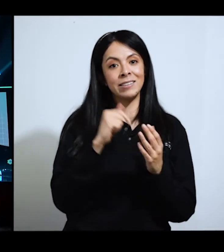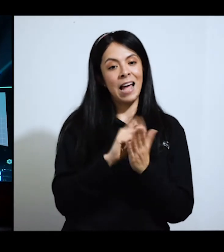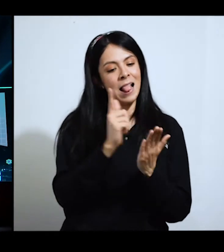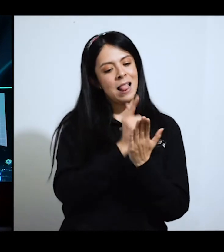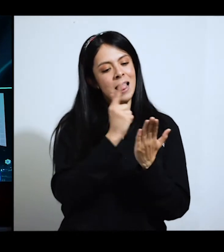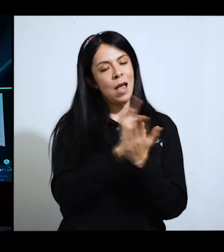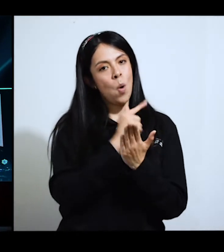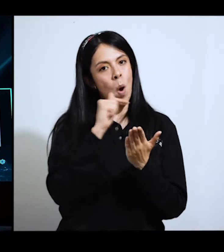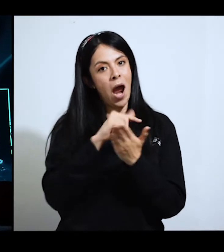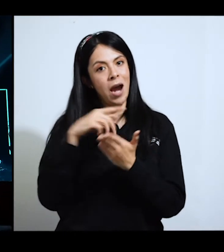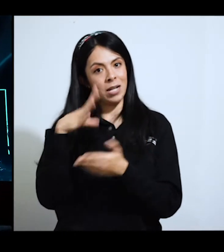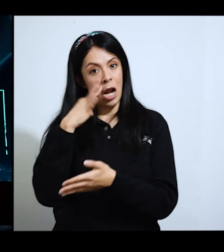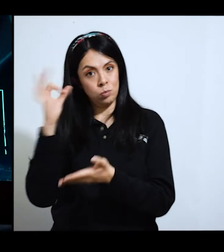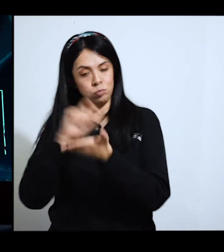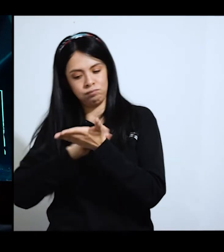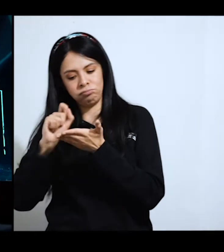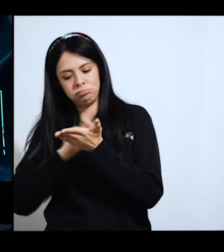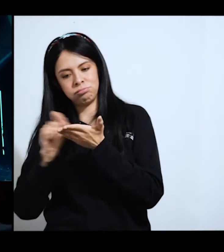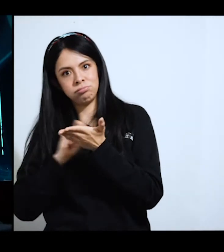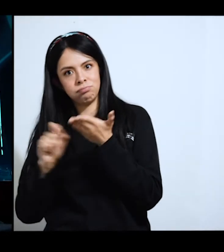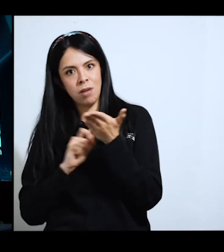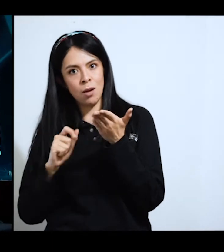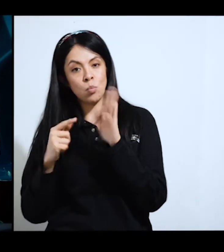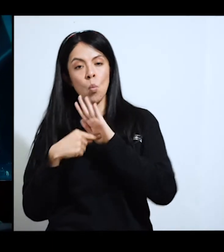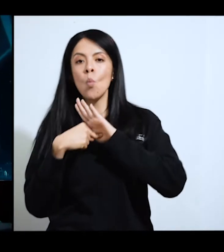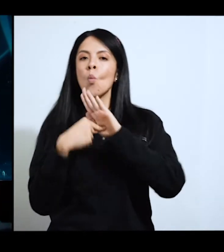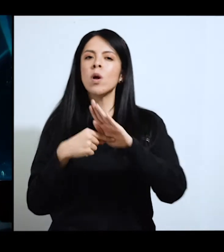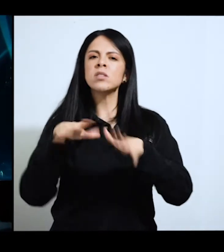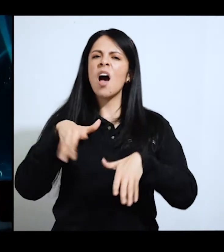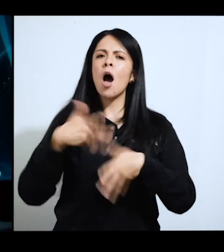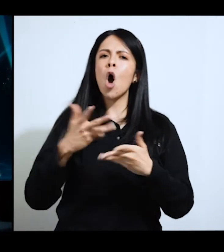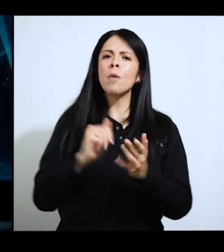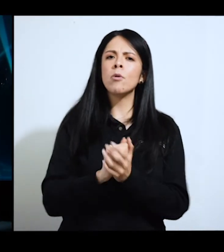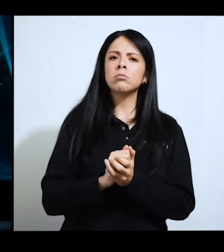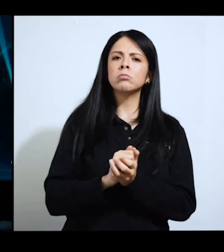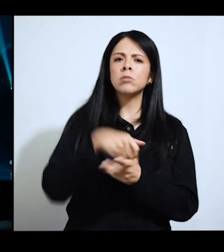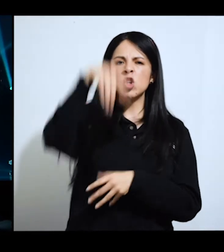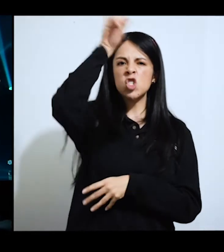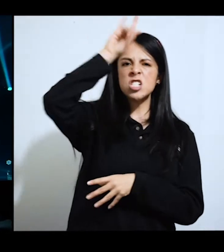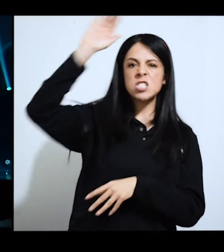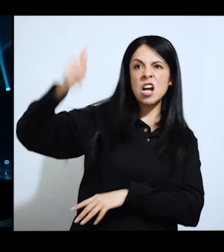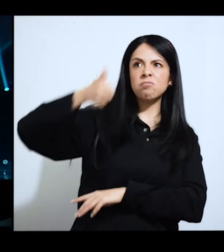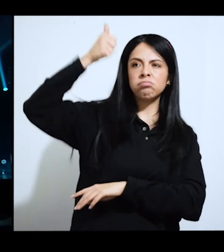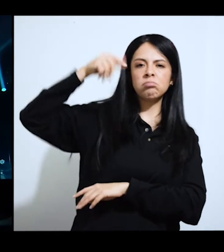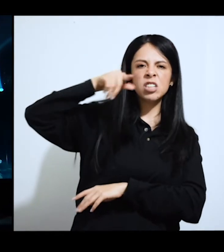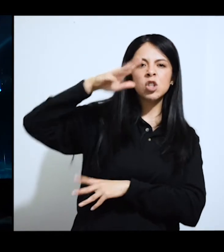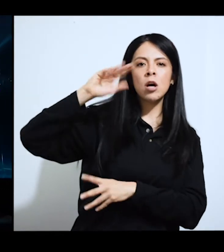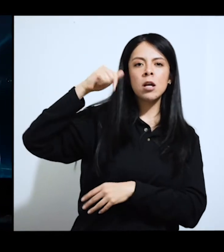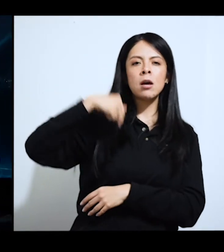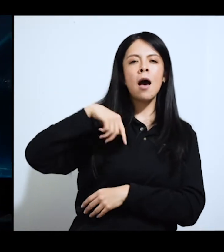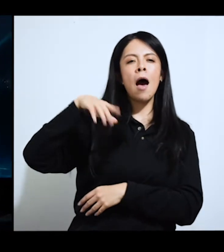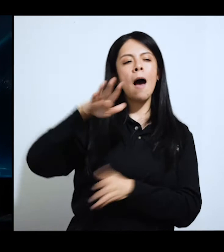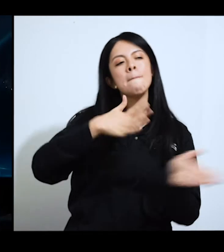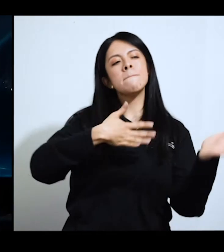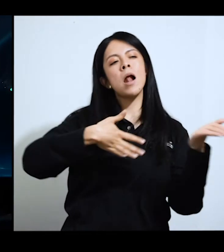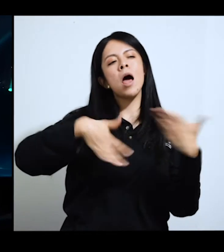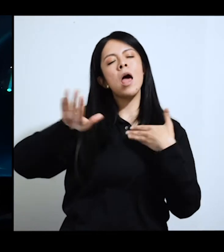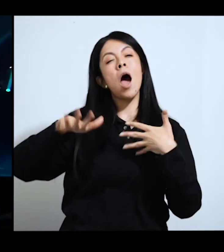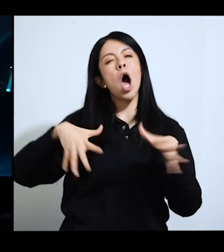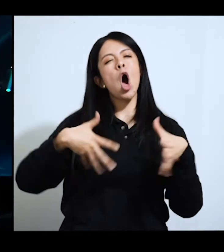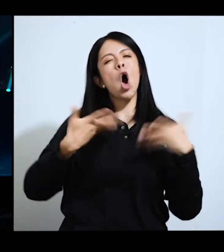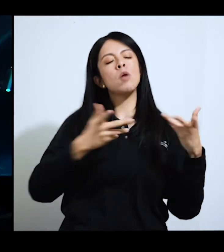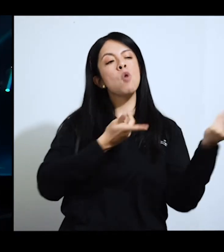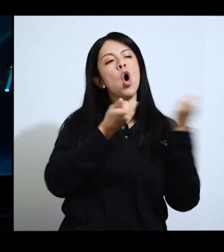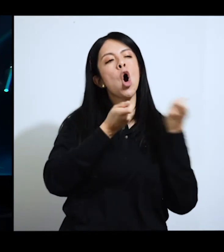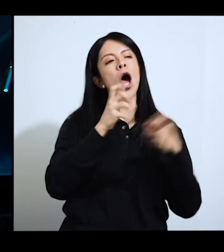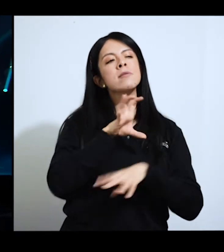los principados de oscuridad planean dominar a toda una nación. Pero para